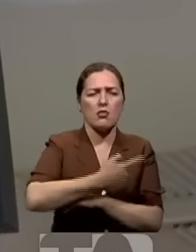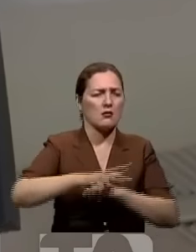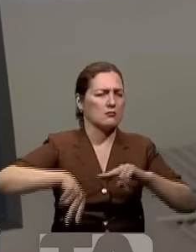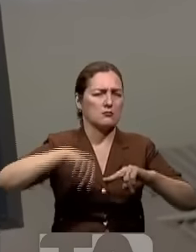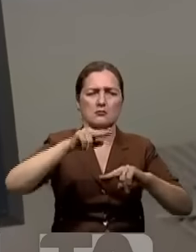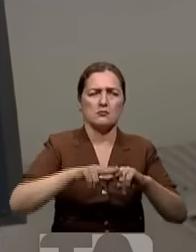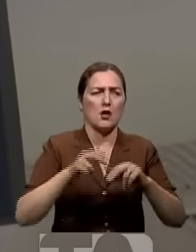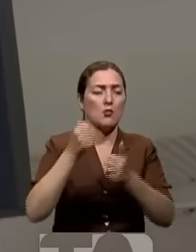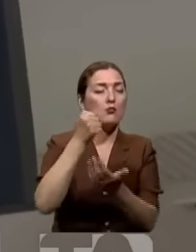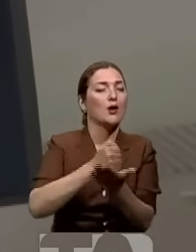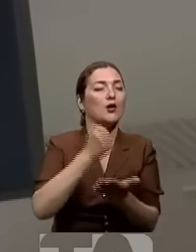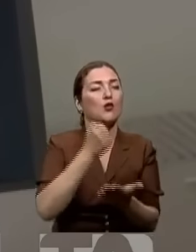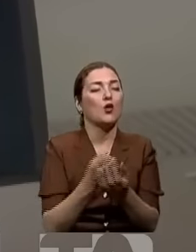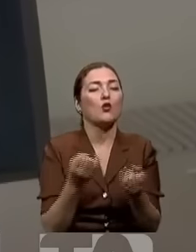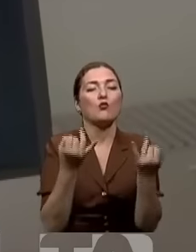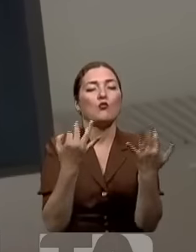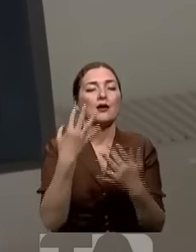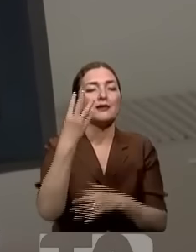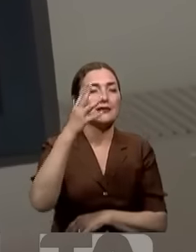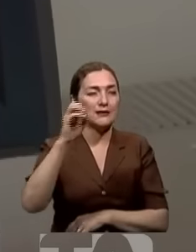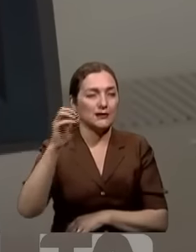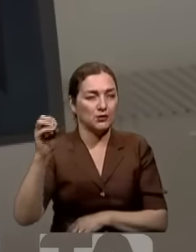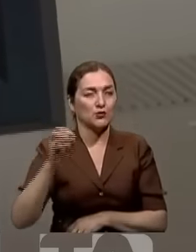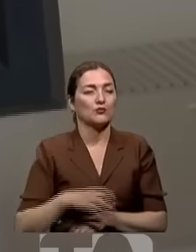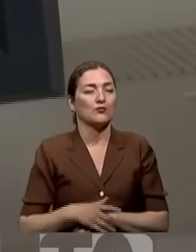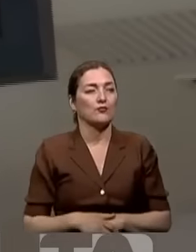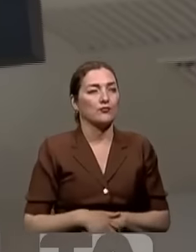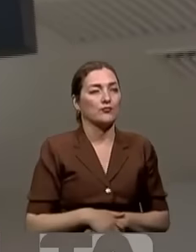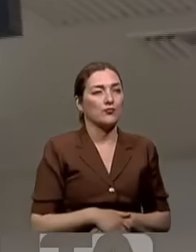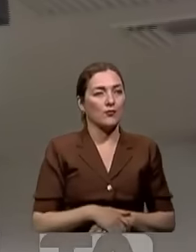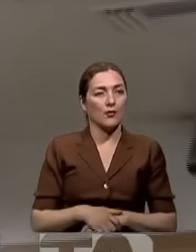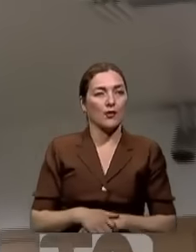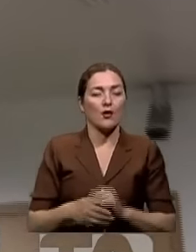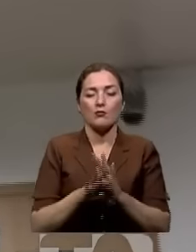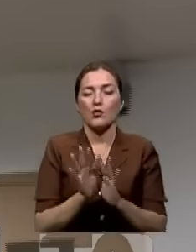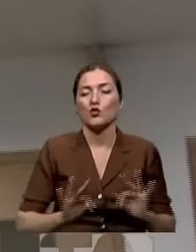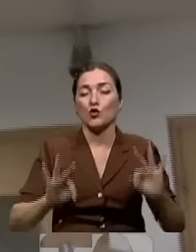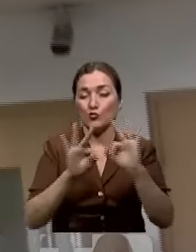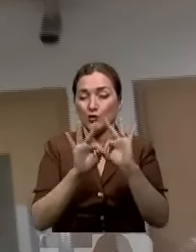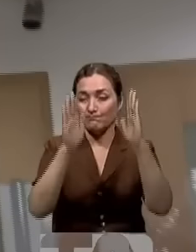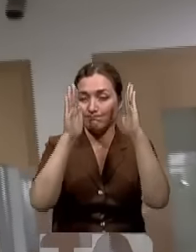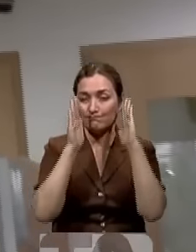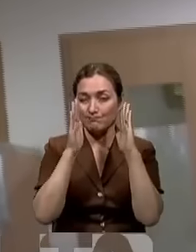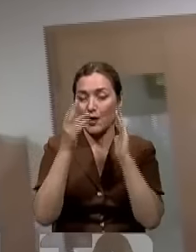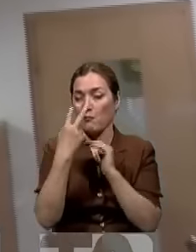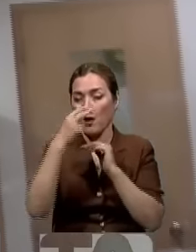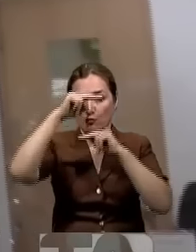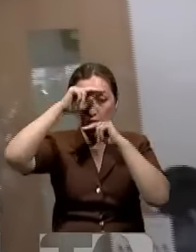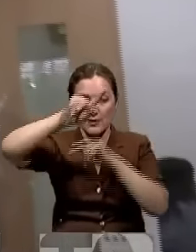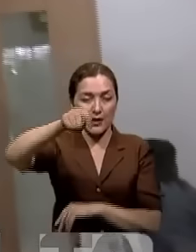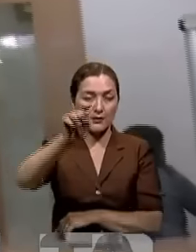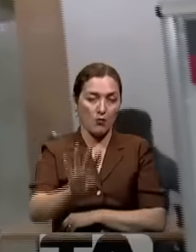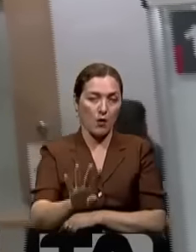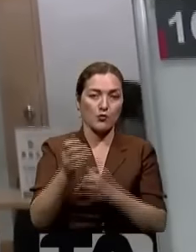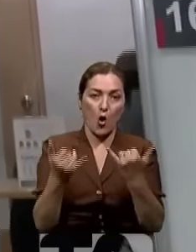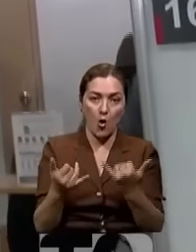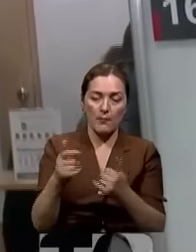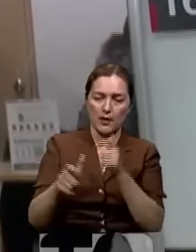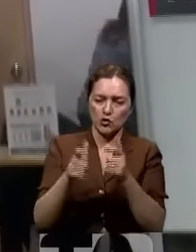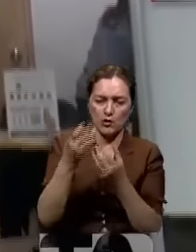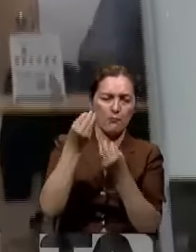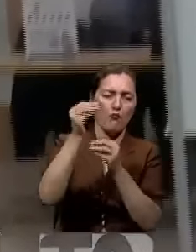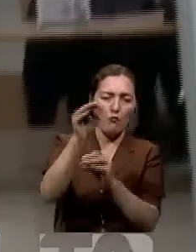de pasaportes alrededor de 600 pasaportes. Ahora, es importante señalar a la ciudadanía que nos está viendo a través de la señal de Teleamazonas a esta hora de la